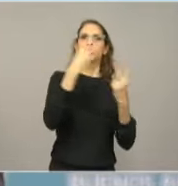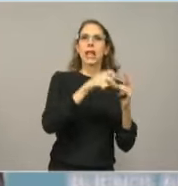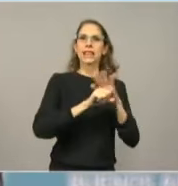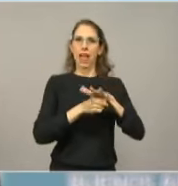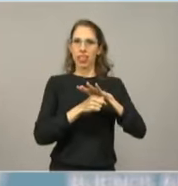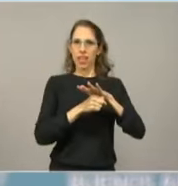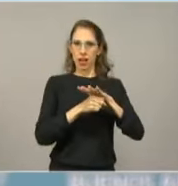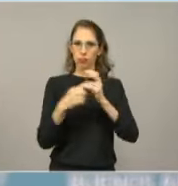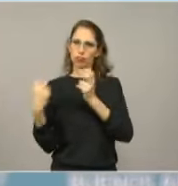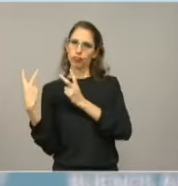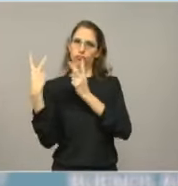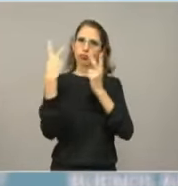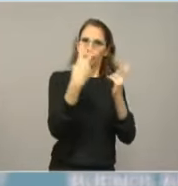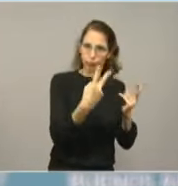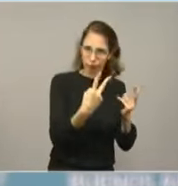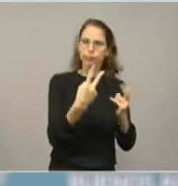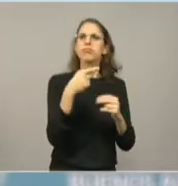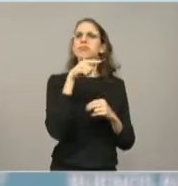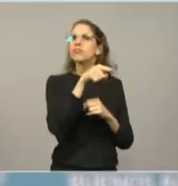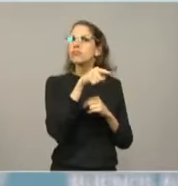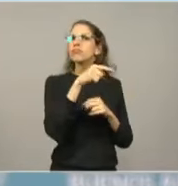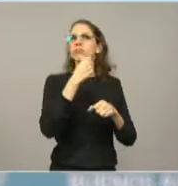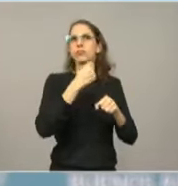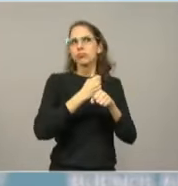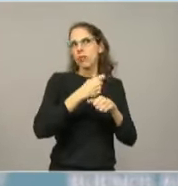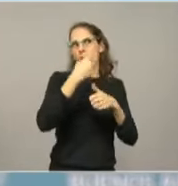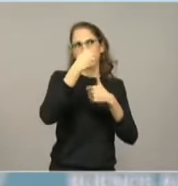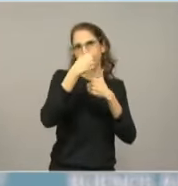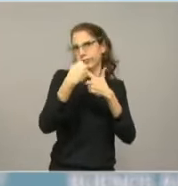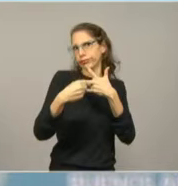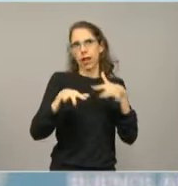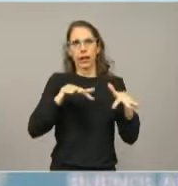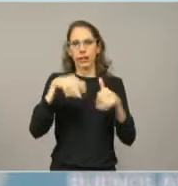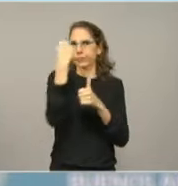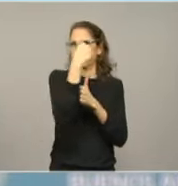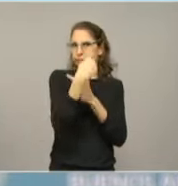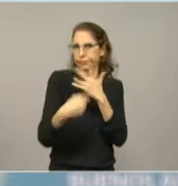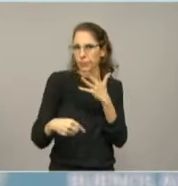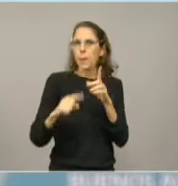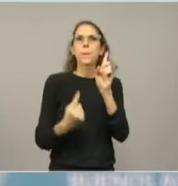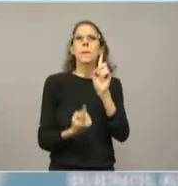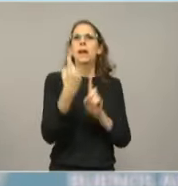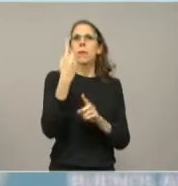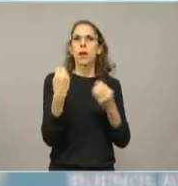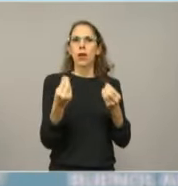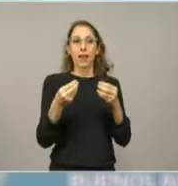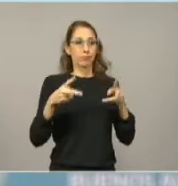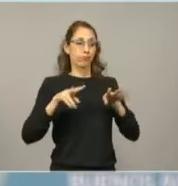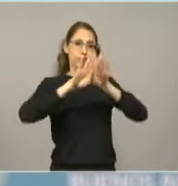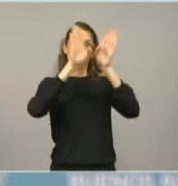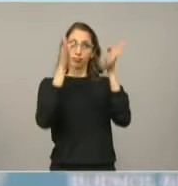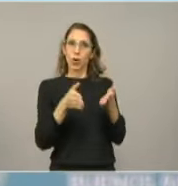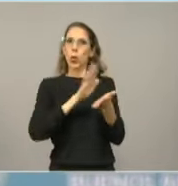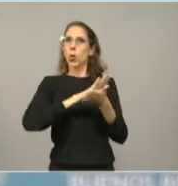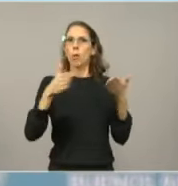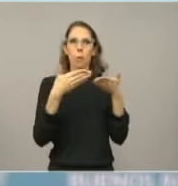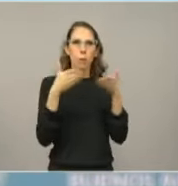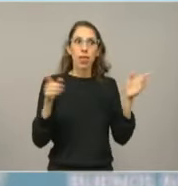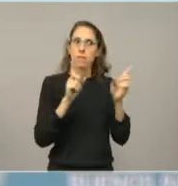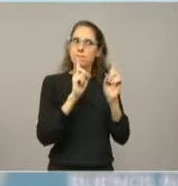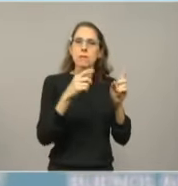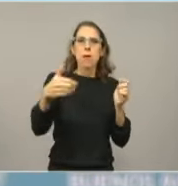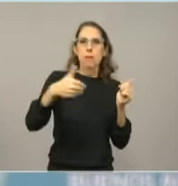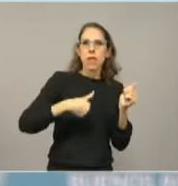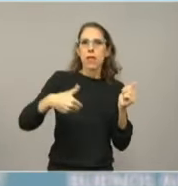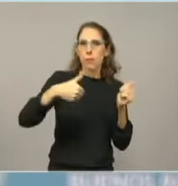tandil también con una agenda de de varias actividades en primer lugar la inauguración de un edificio también que era muy reclamado junto con